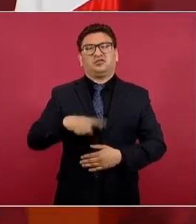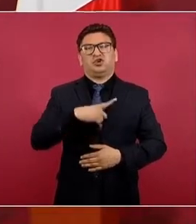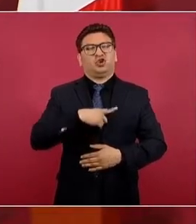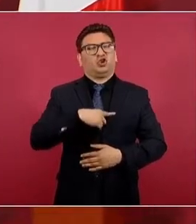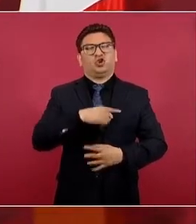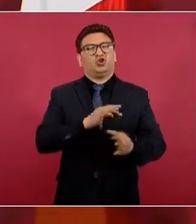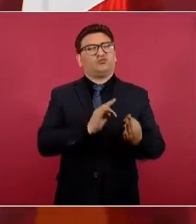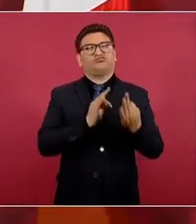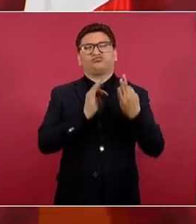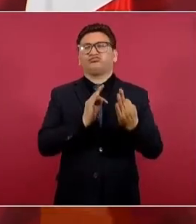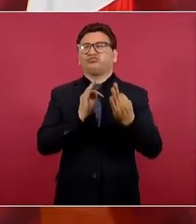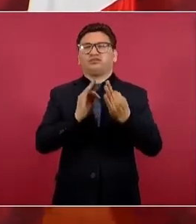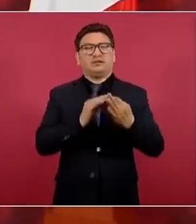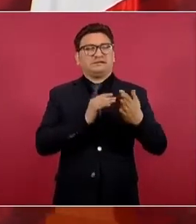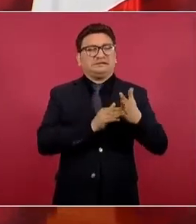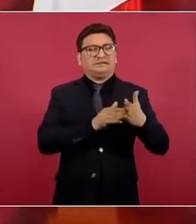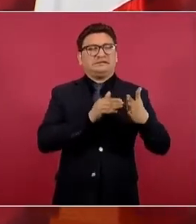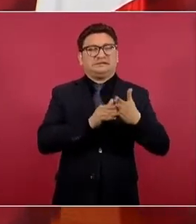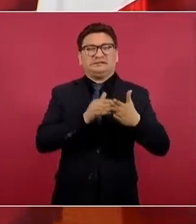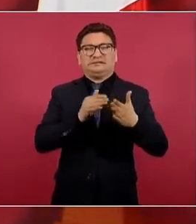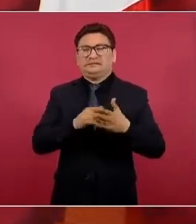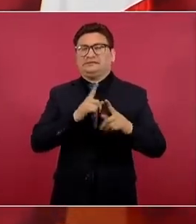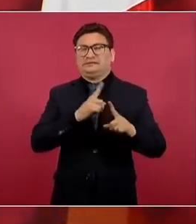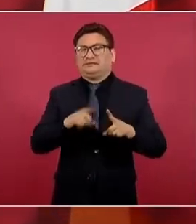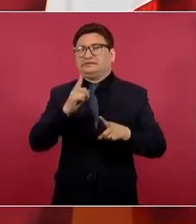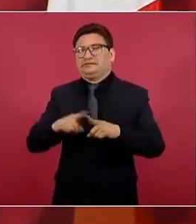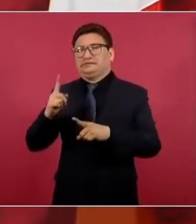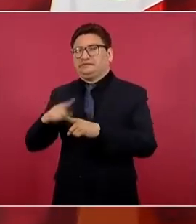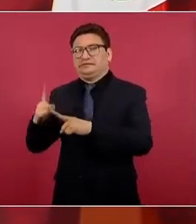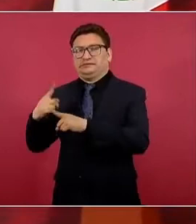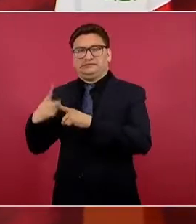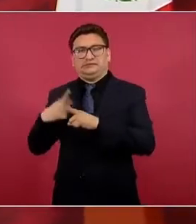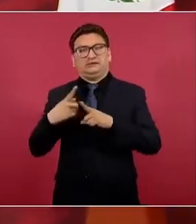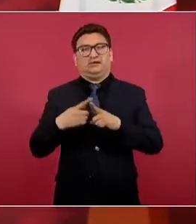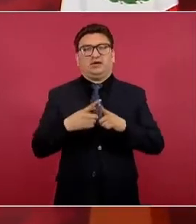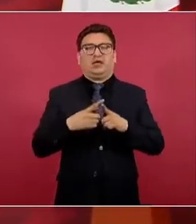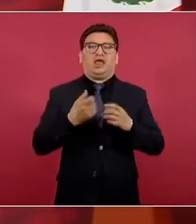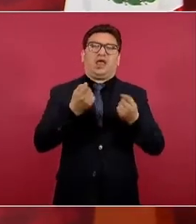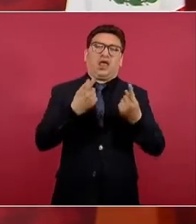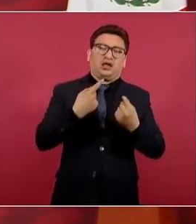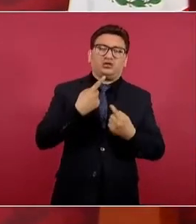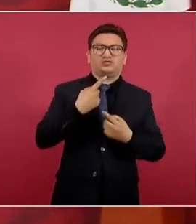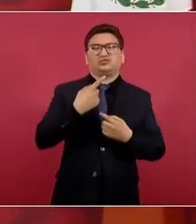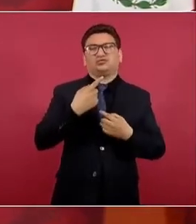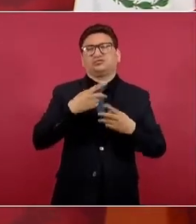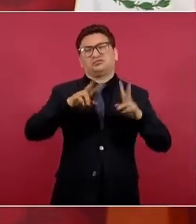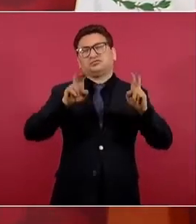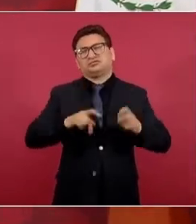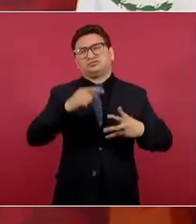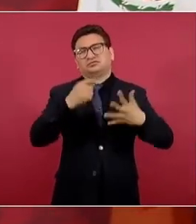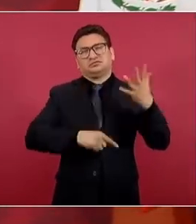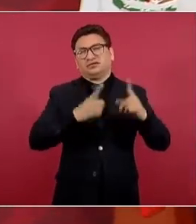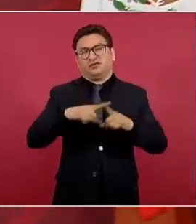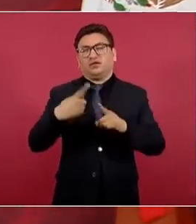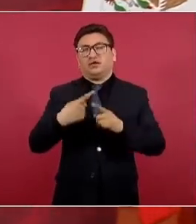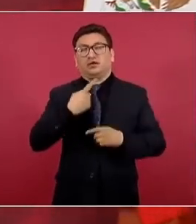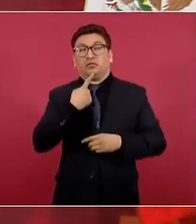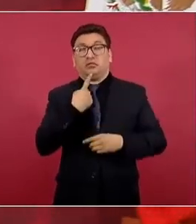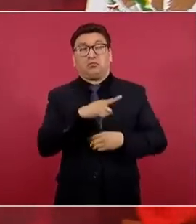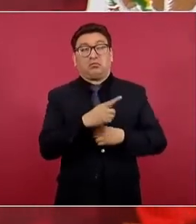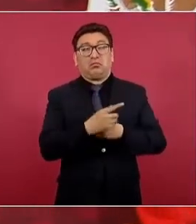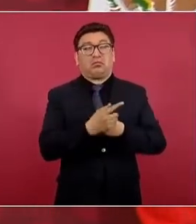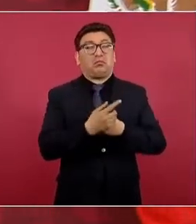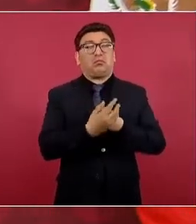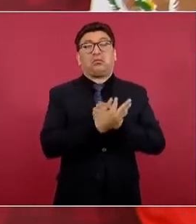muchos obstáculos en todo, pues amparos, sí,